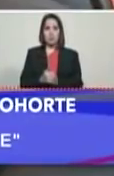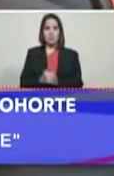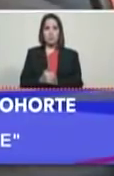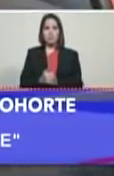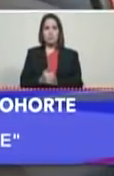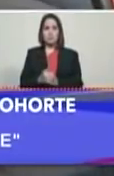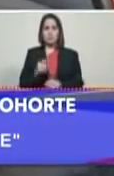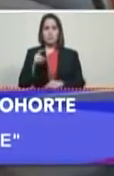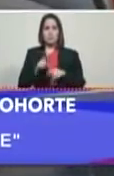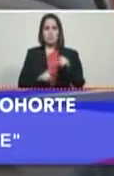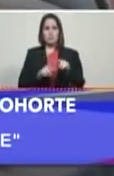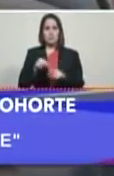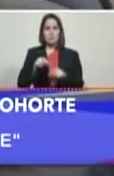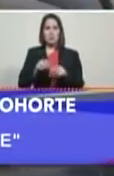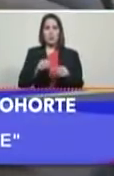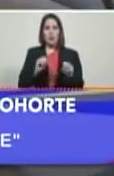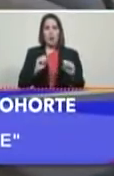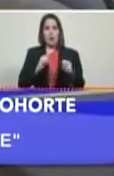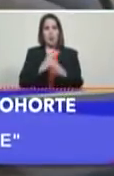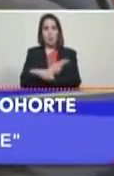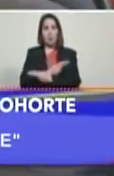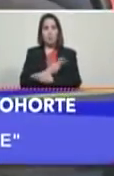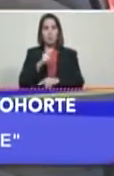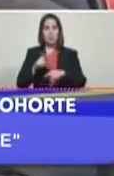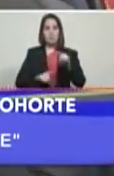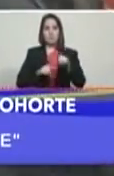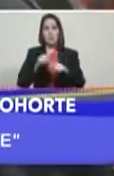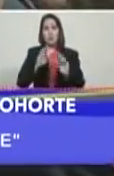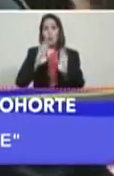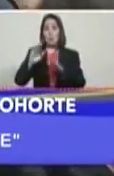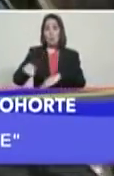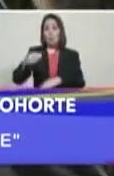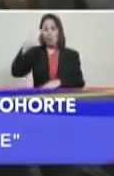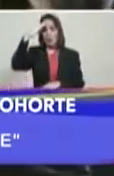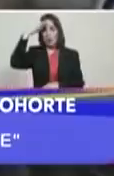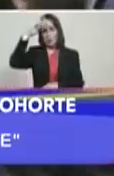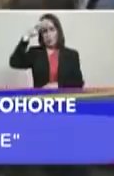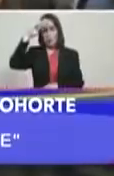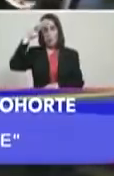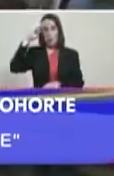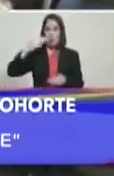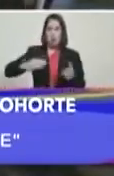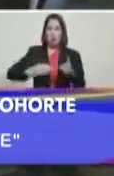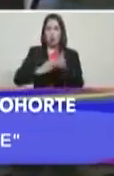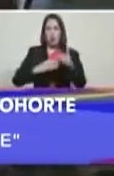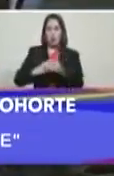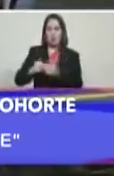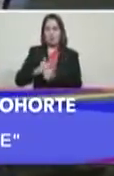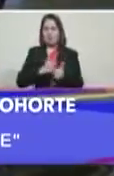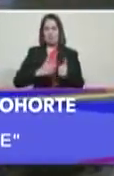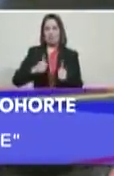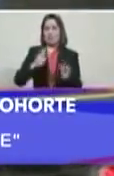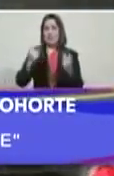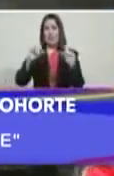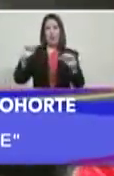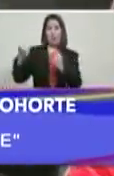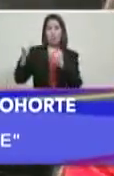obtenido en Naciones Unidas a favor de Cuba, en contra del bloqueo criminal y la persecución financiera.